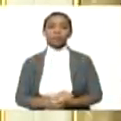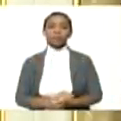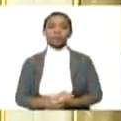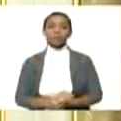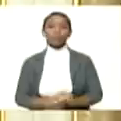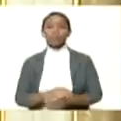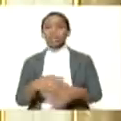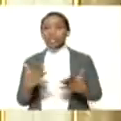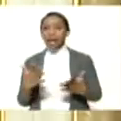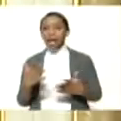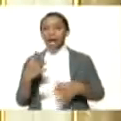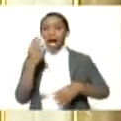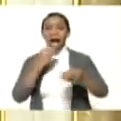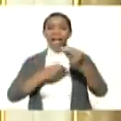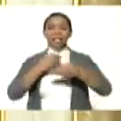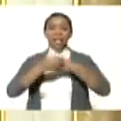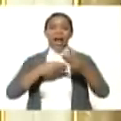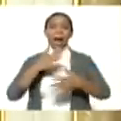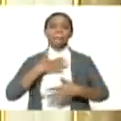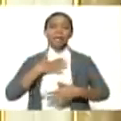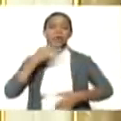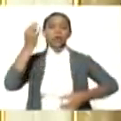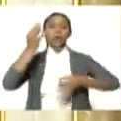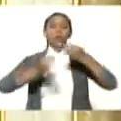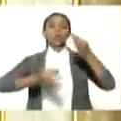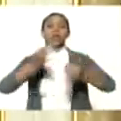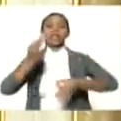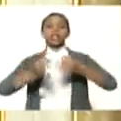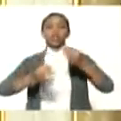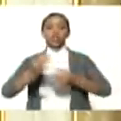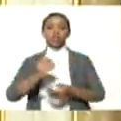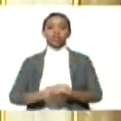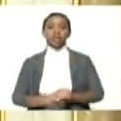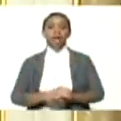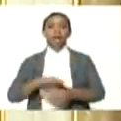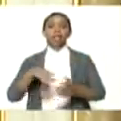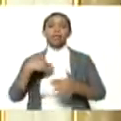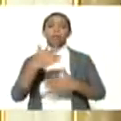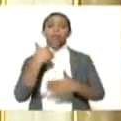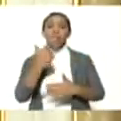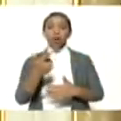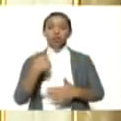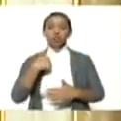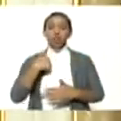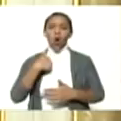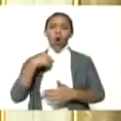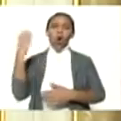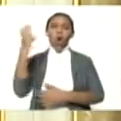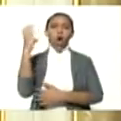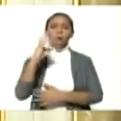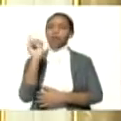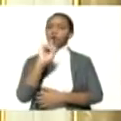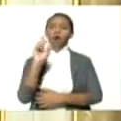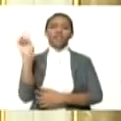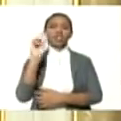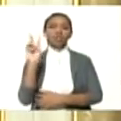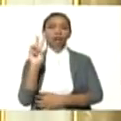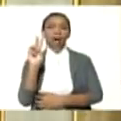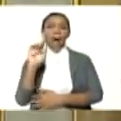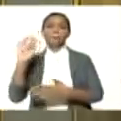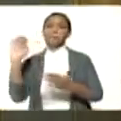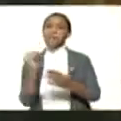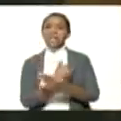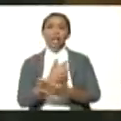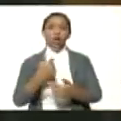que me iban a hacer un juicio. Luego dijeron que yo era colombiano, que no era venezolano. Me quitaron la